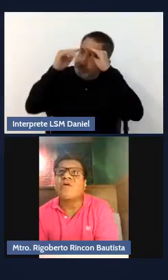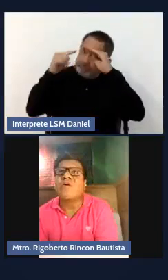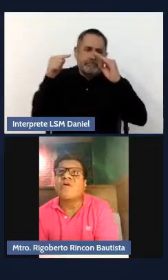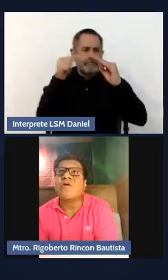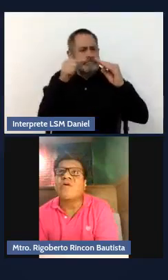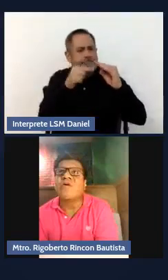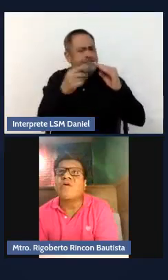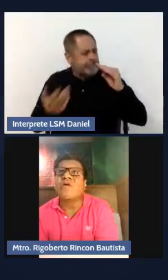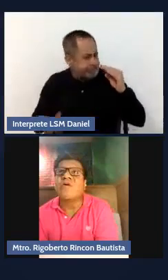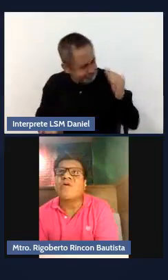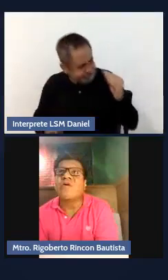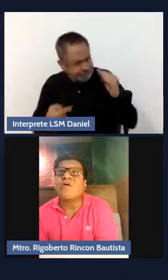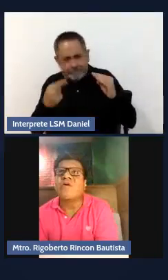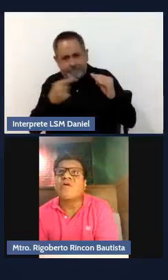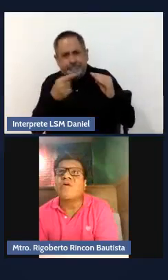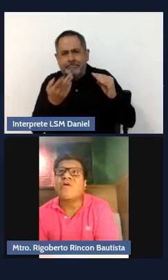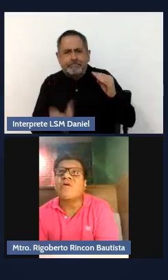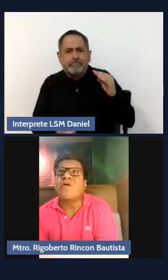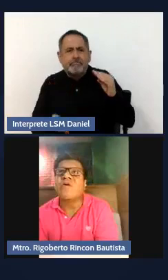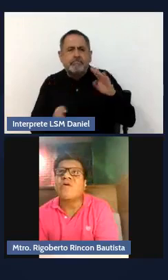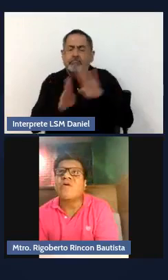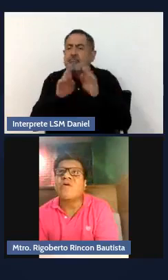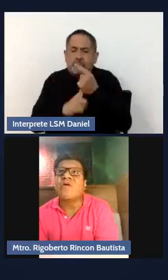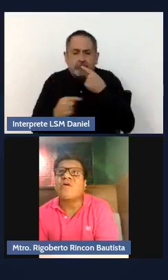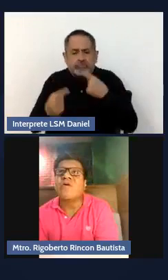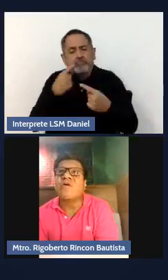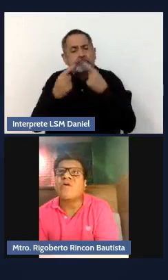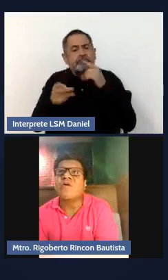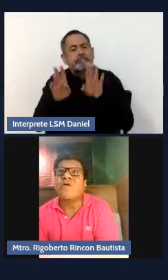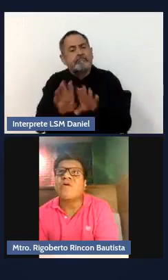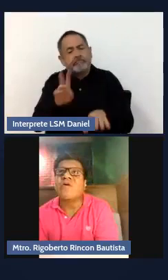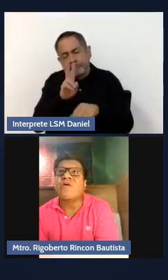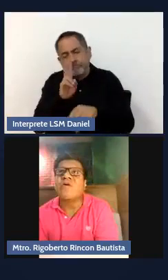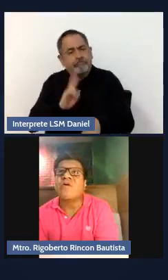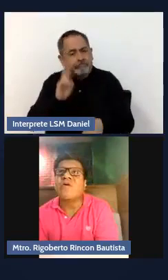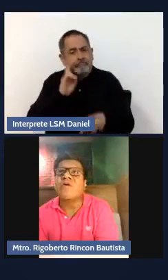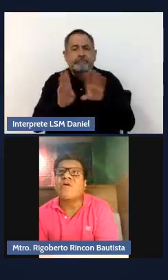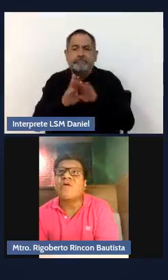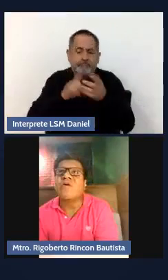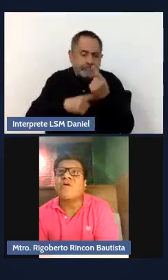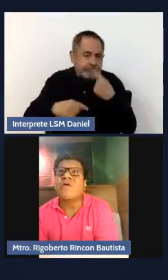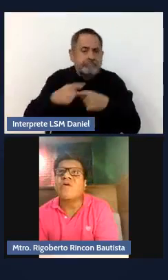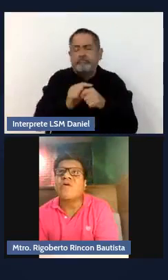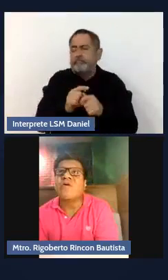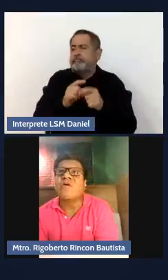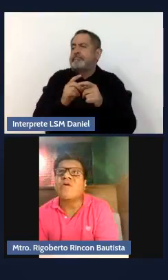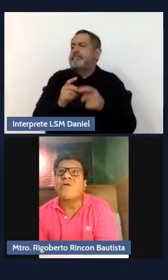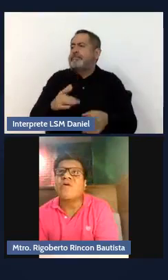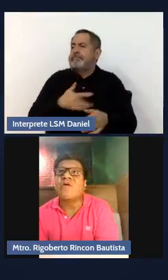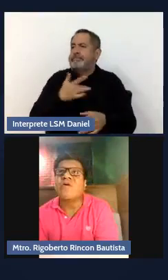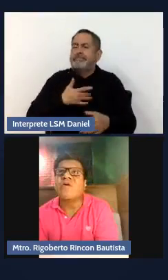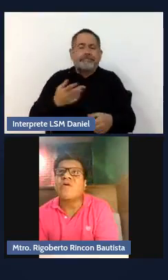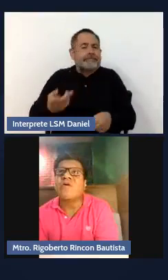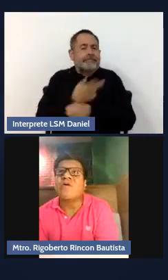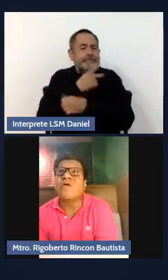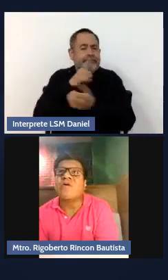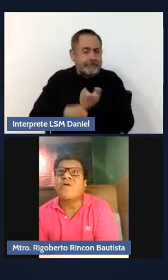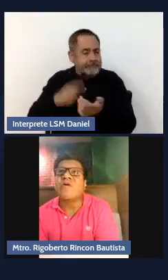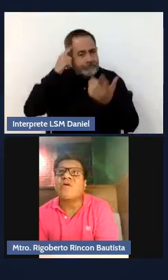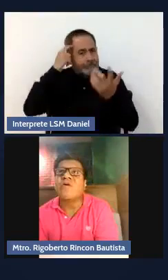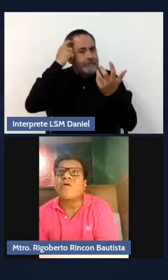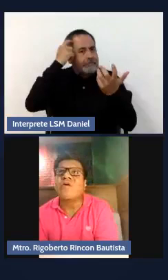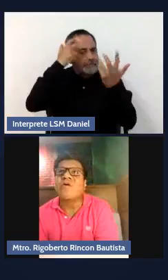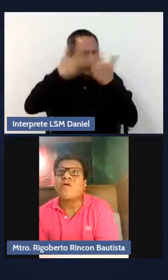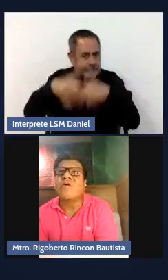pensar es hablar de cómo nosotros afrontamos las situaciones determinadas que pasan en nuestra vida. Si hablamos,